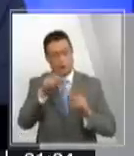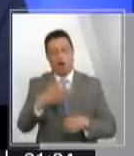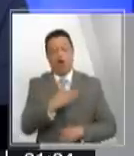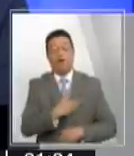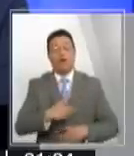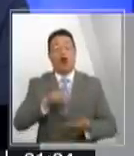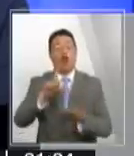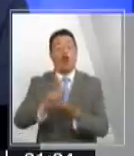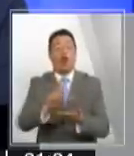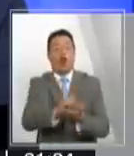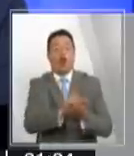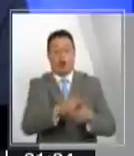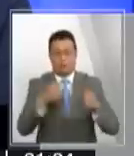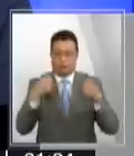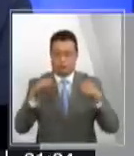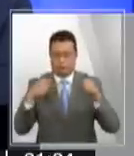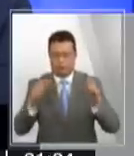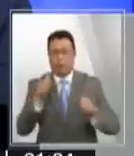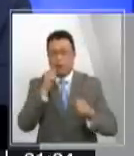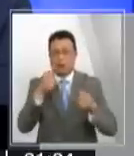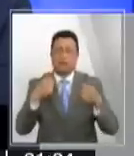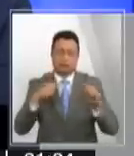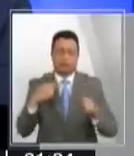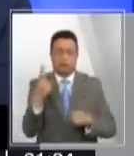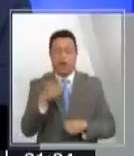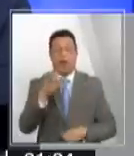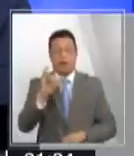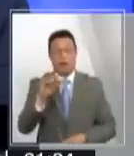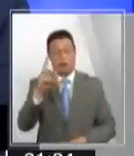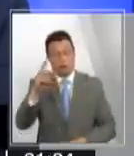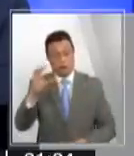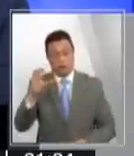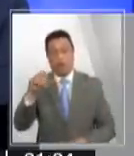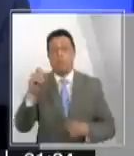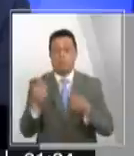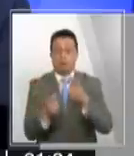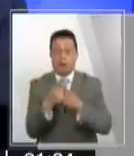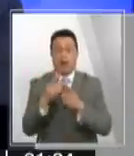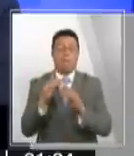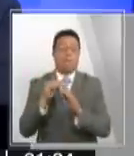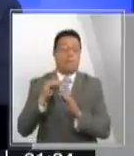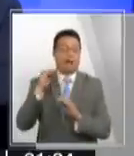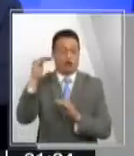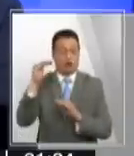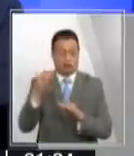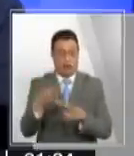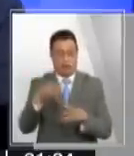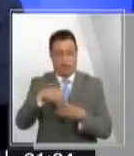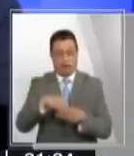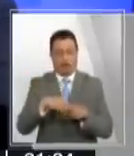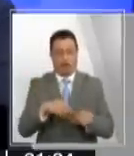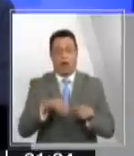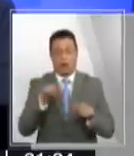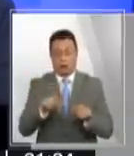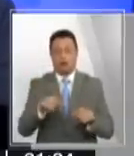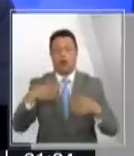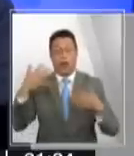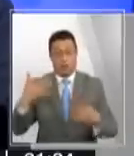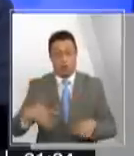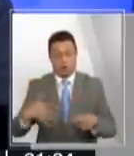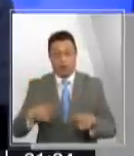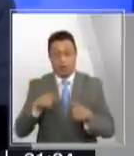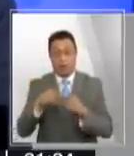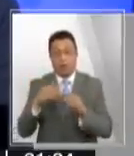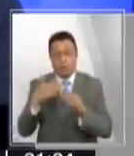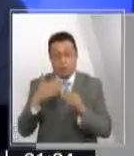Yo creo que eso va a quedar establecido claramente y que la Democracia Cristiana va a ser la primera mayoría en la centroizquierda. Y eso tiene importancia en la